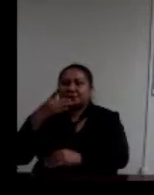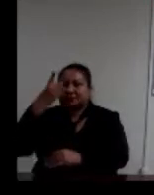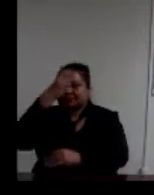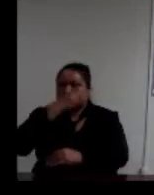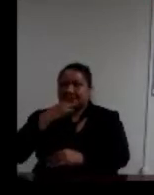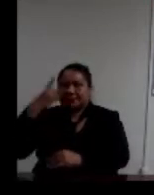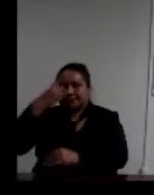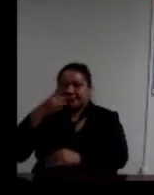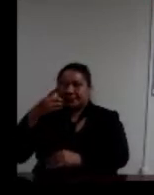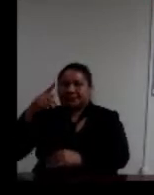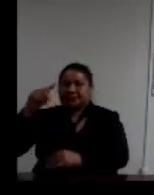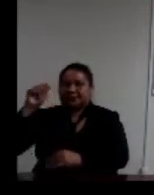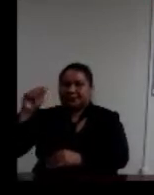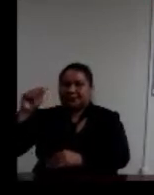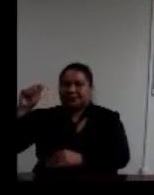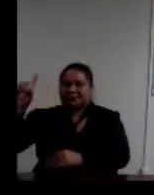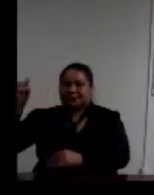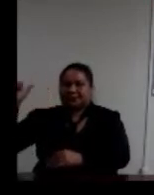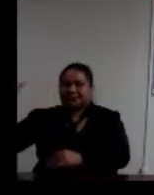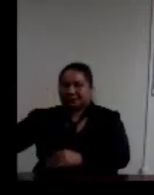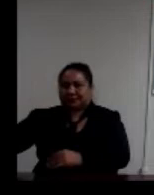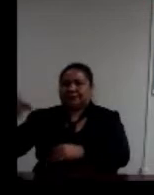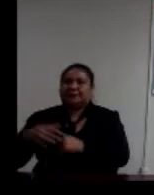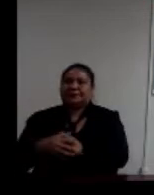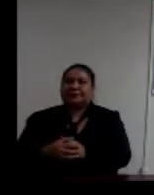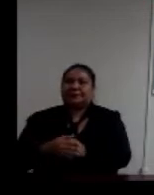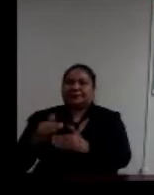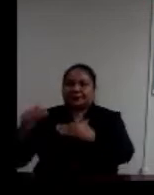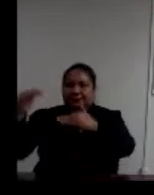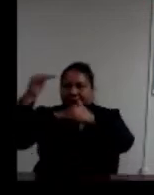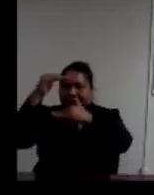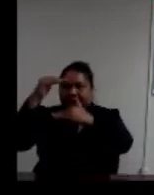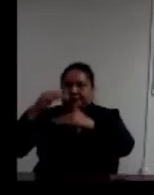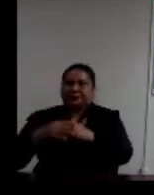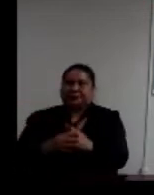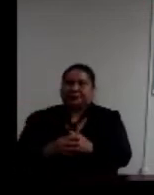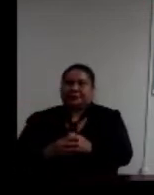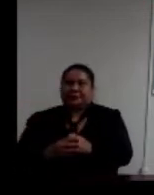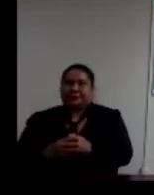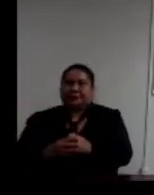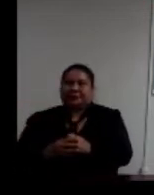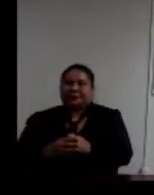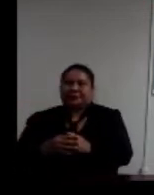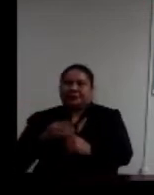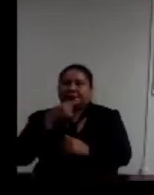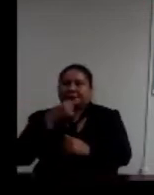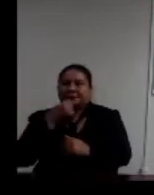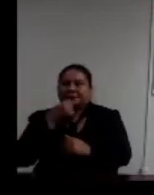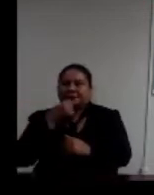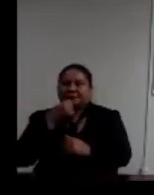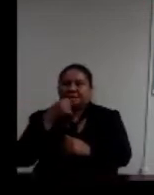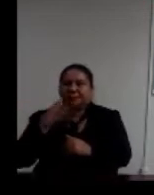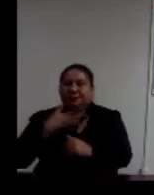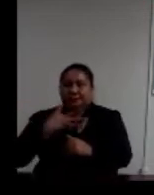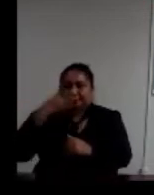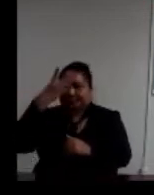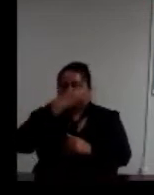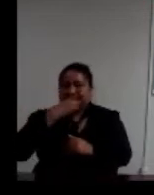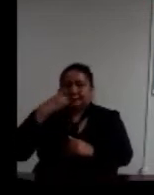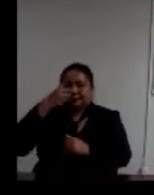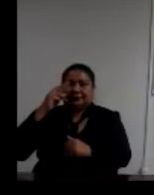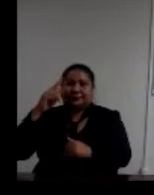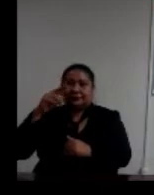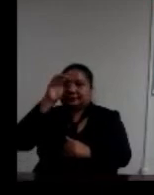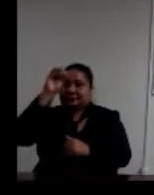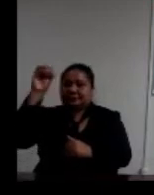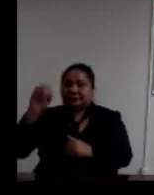TDA. Sí, estas tablas hablan acerca de, por ejemplo, niños que ya tienen el diagnóstico, ven el